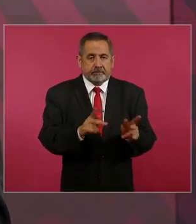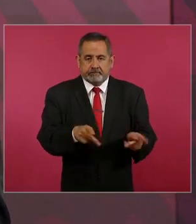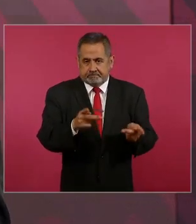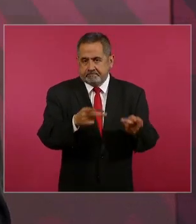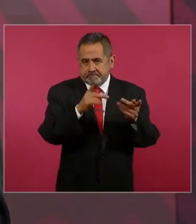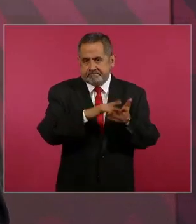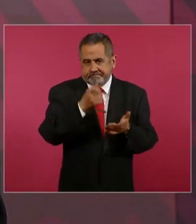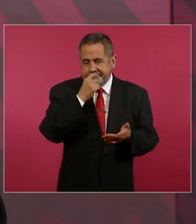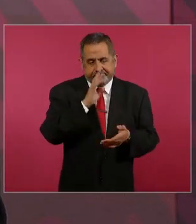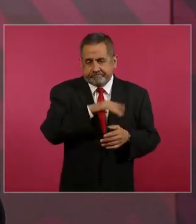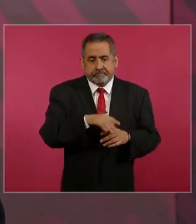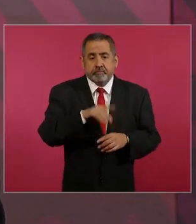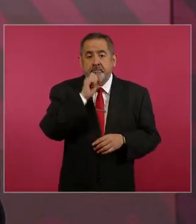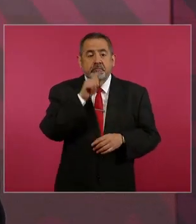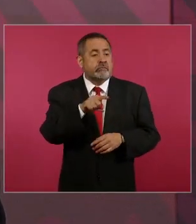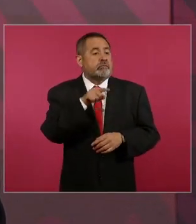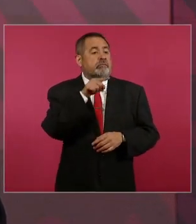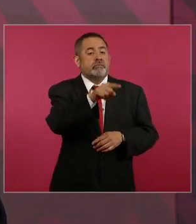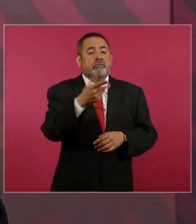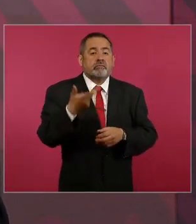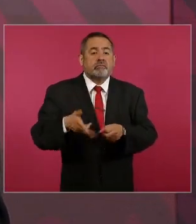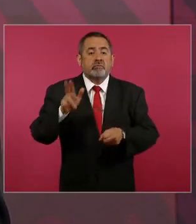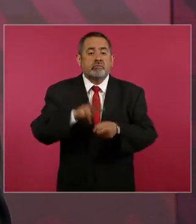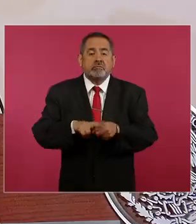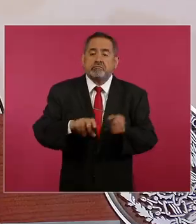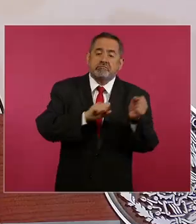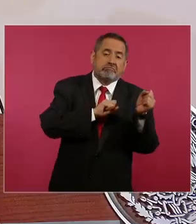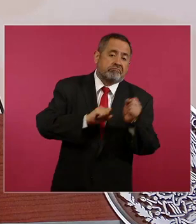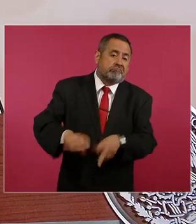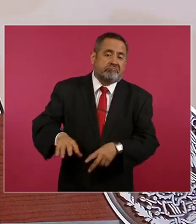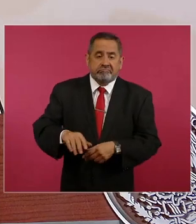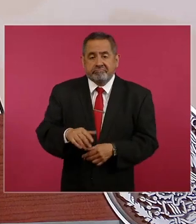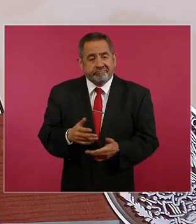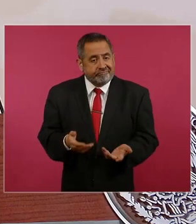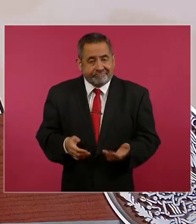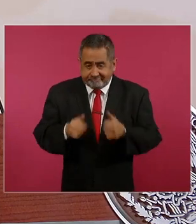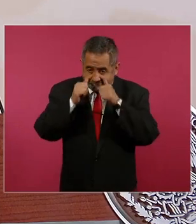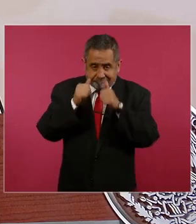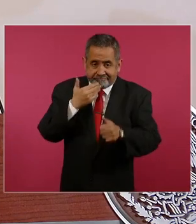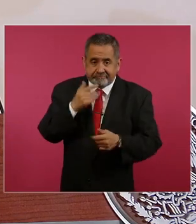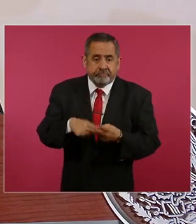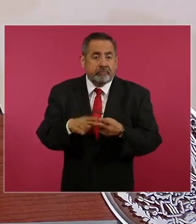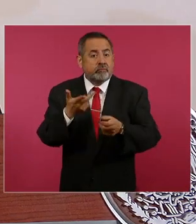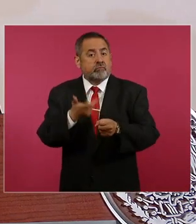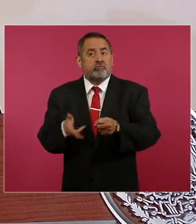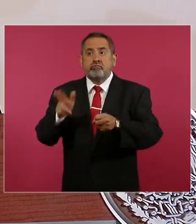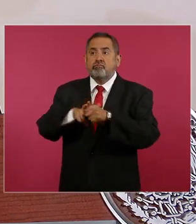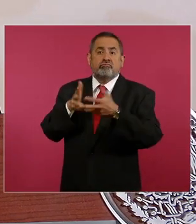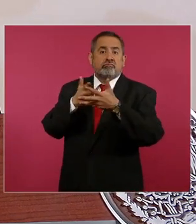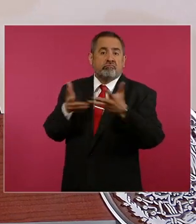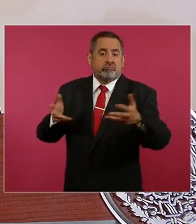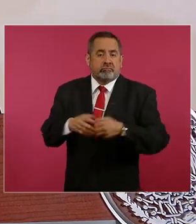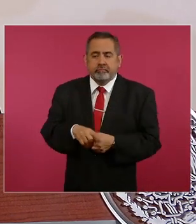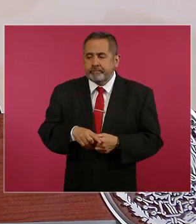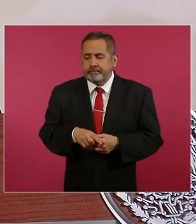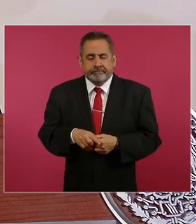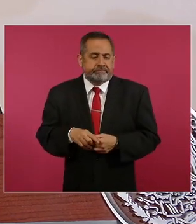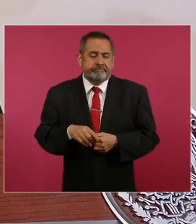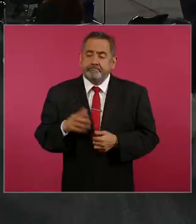los centros de salud abandonados los hospitales rentados